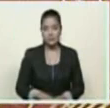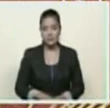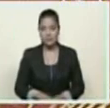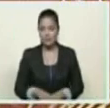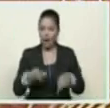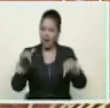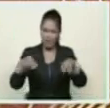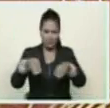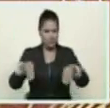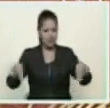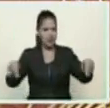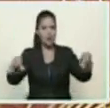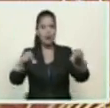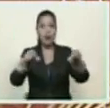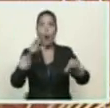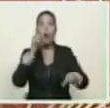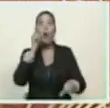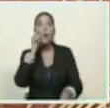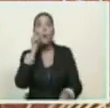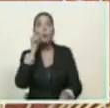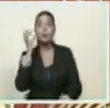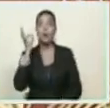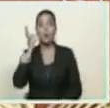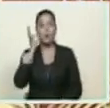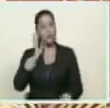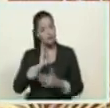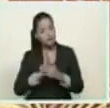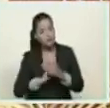es tierra de hombres y mujeres nobles